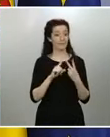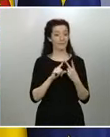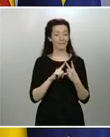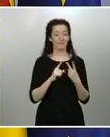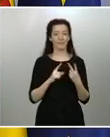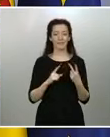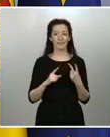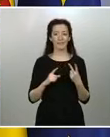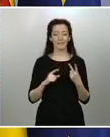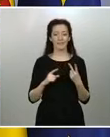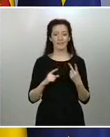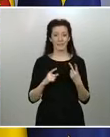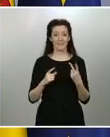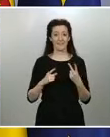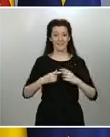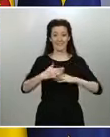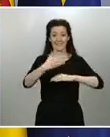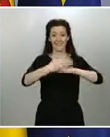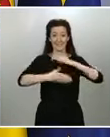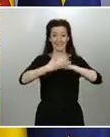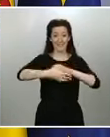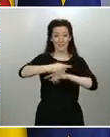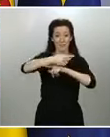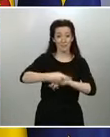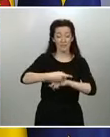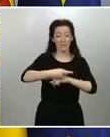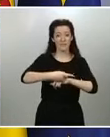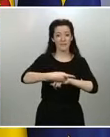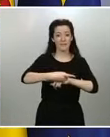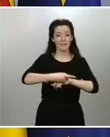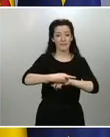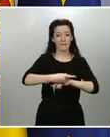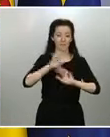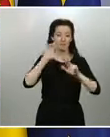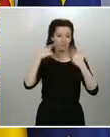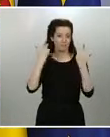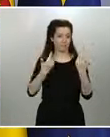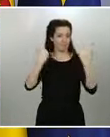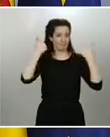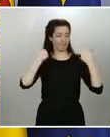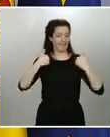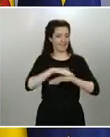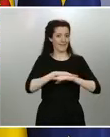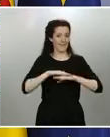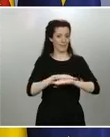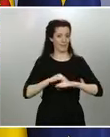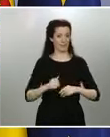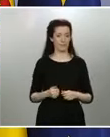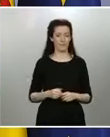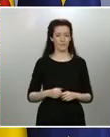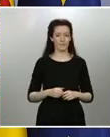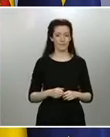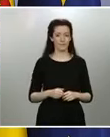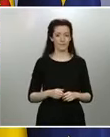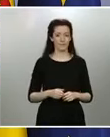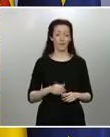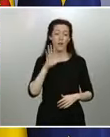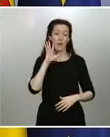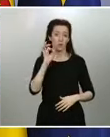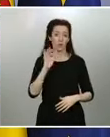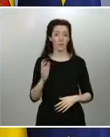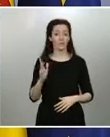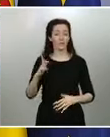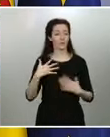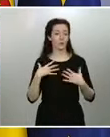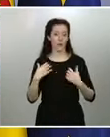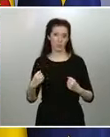que exigen y sobre todo todo ello justificado con el derecho a la salud y ese derecho a